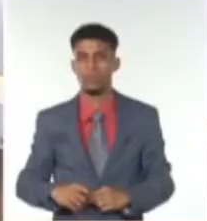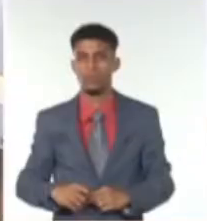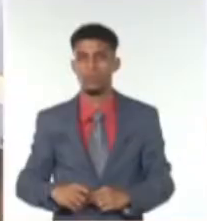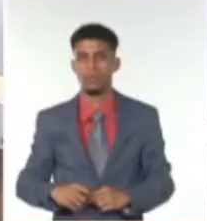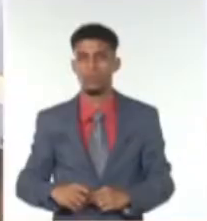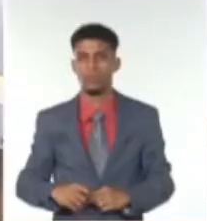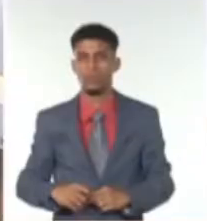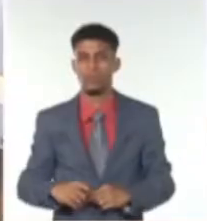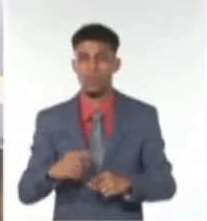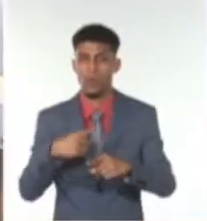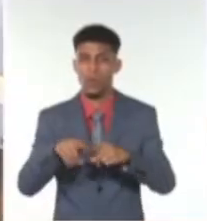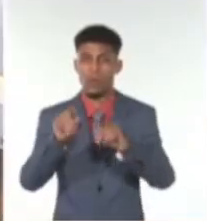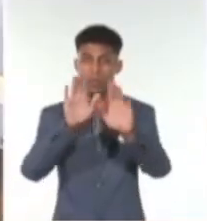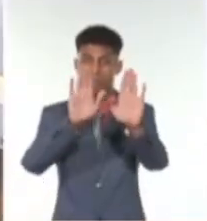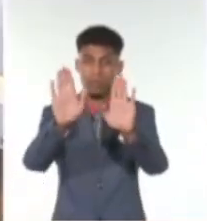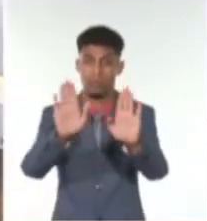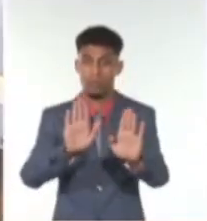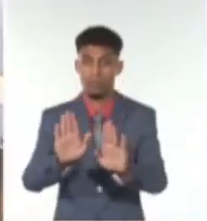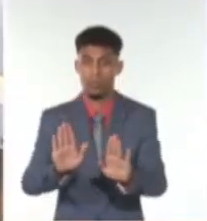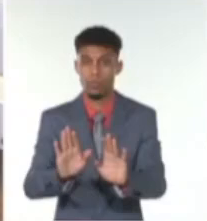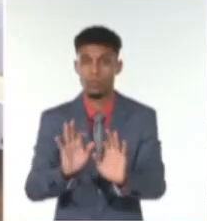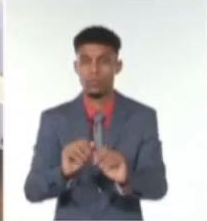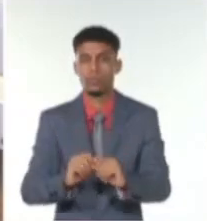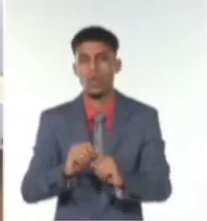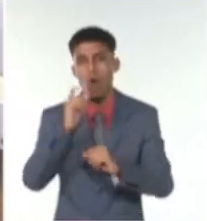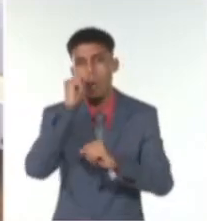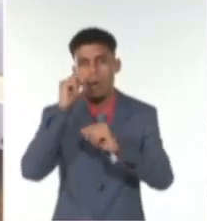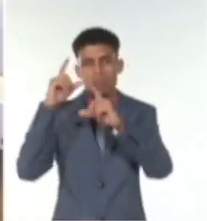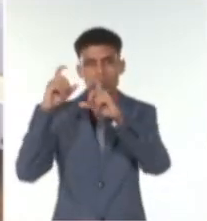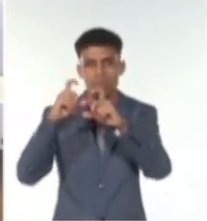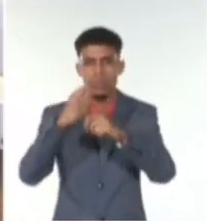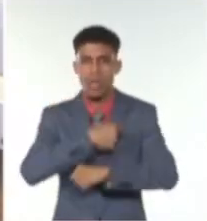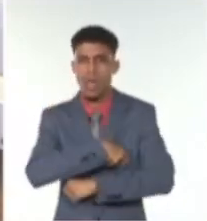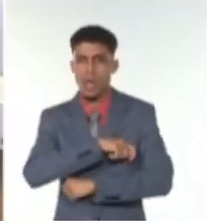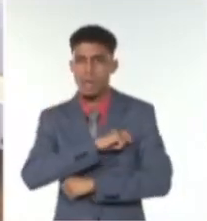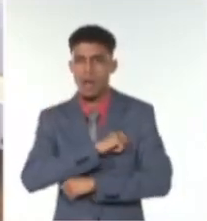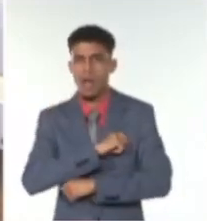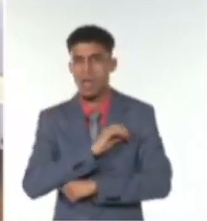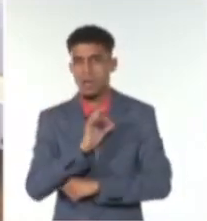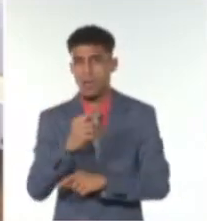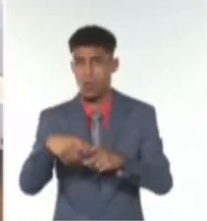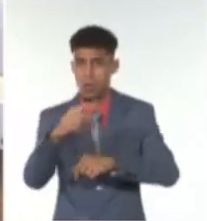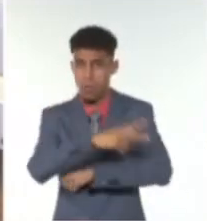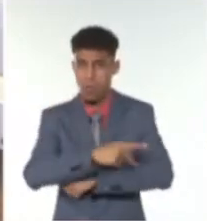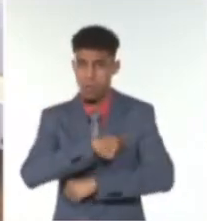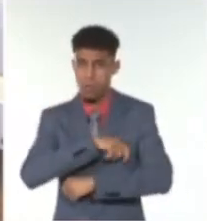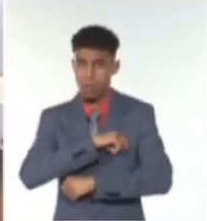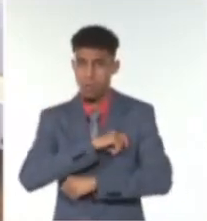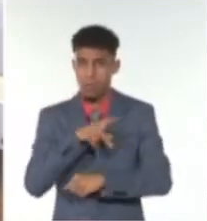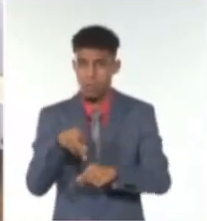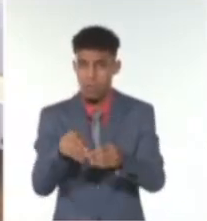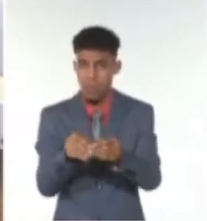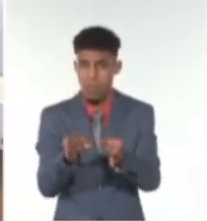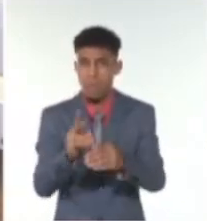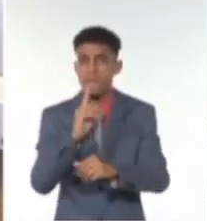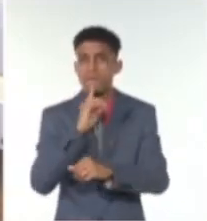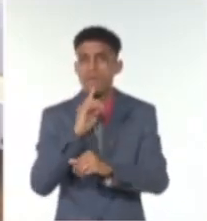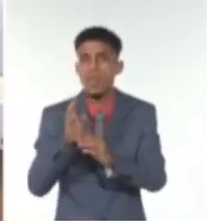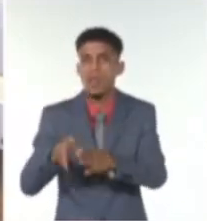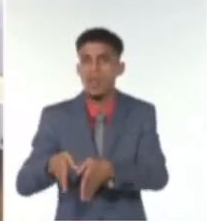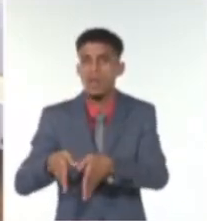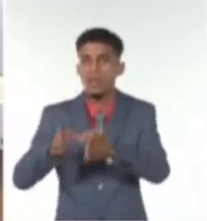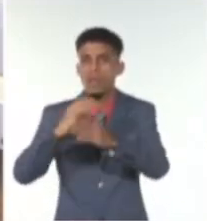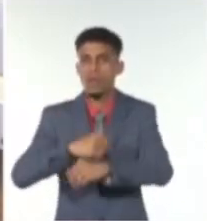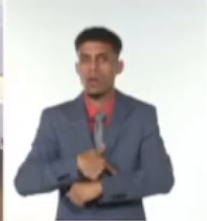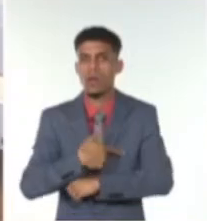La exposición Memorias de la Persistencia del fotógrafo español José María Mellado se inauguró este viernes en el edificio de arte